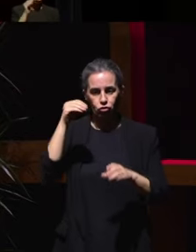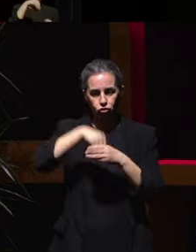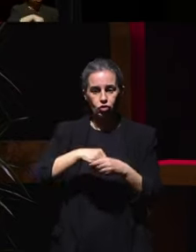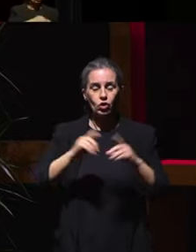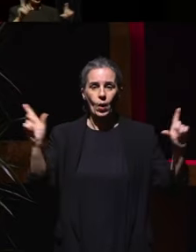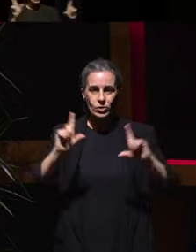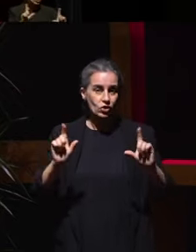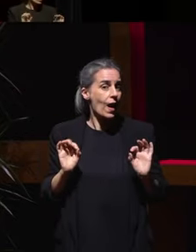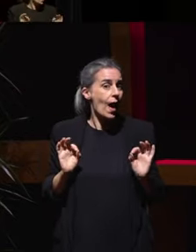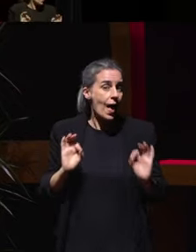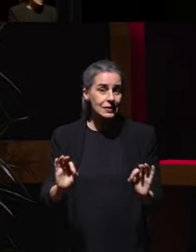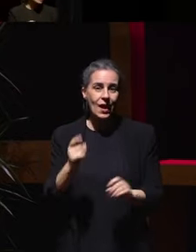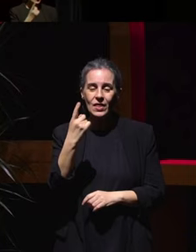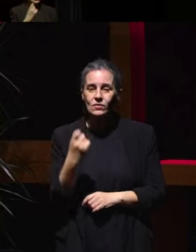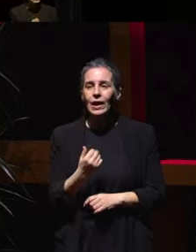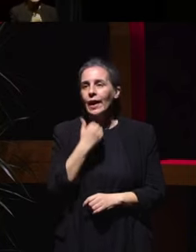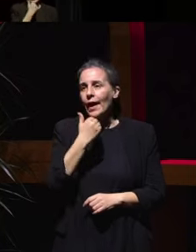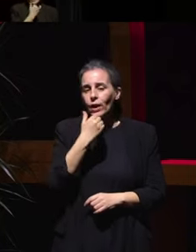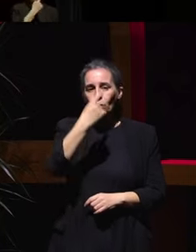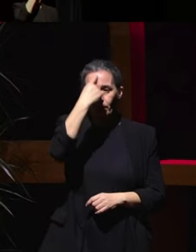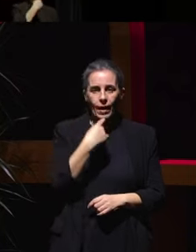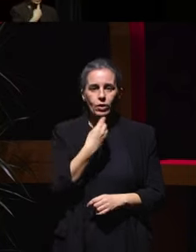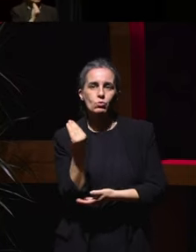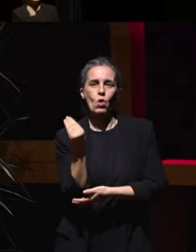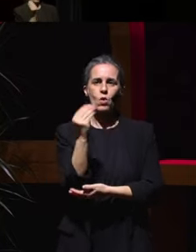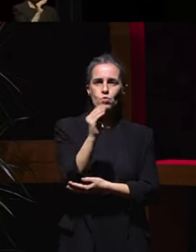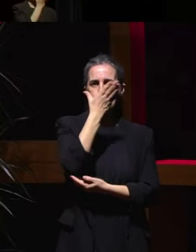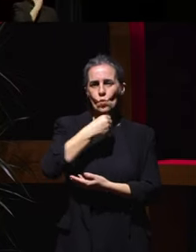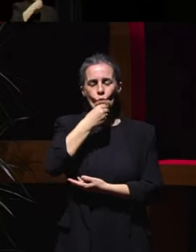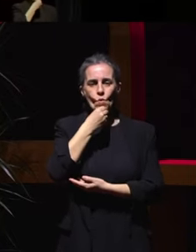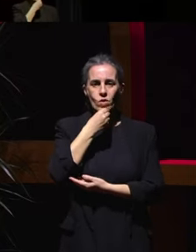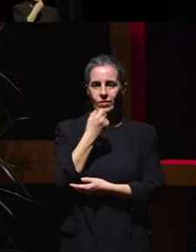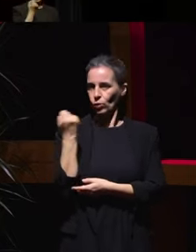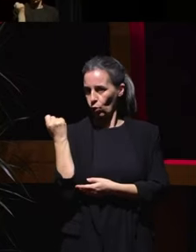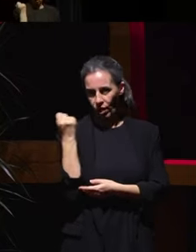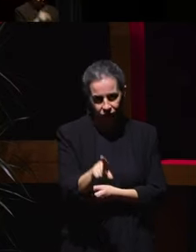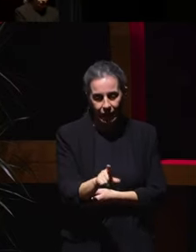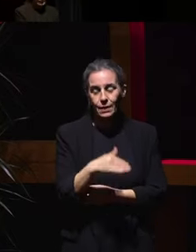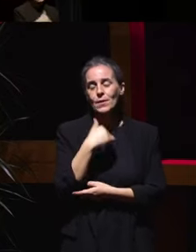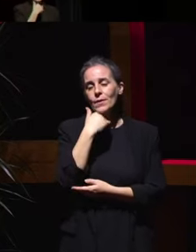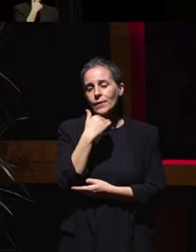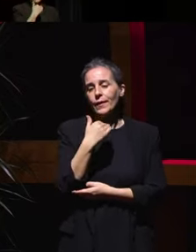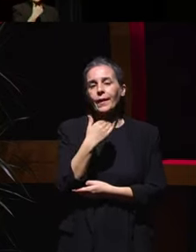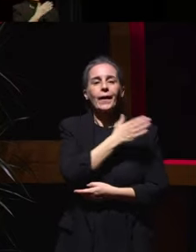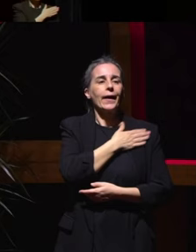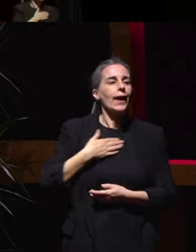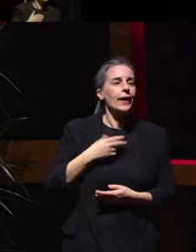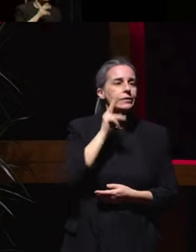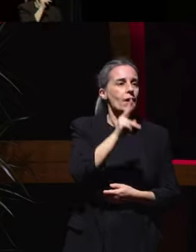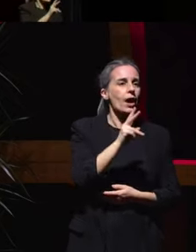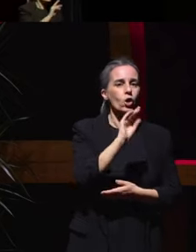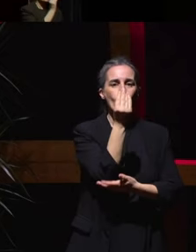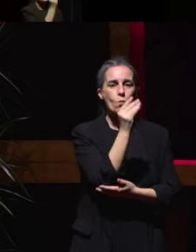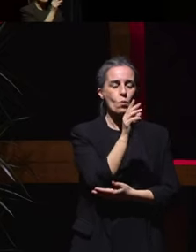que tener cierta imagen, tampoco tienes que ser una modelo. Si quieres ver a modelos, puedes sintonizar el canal de Victoria's